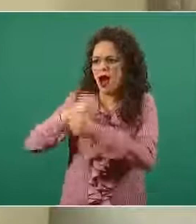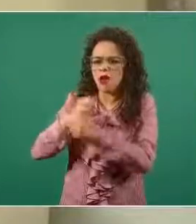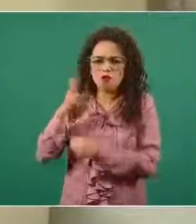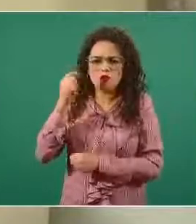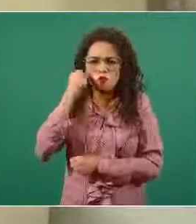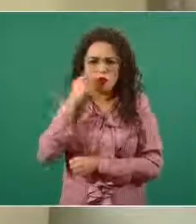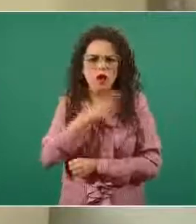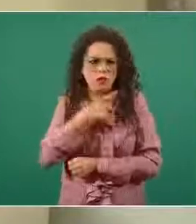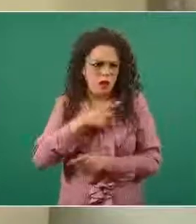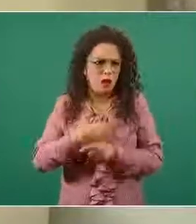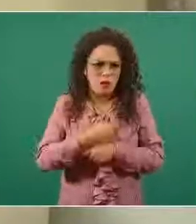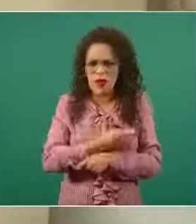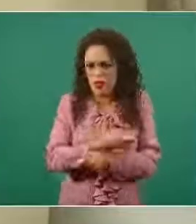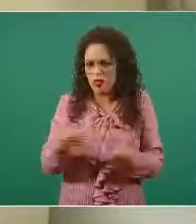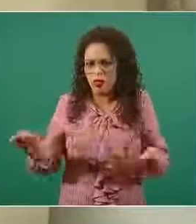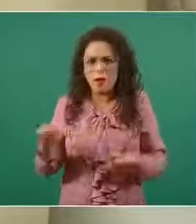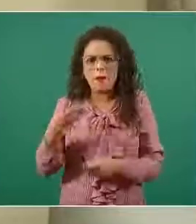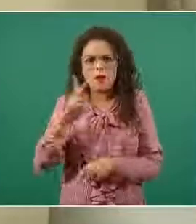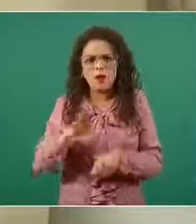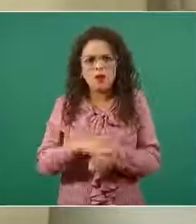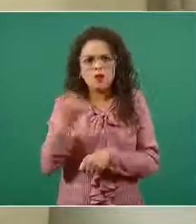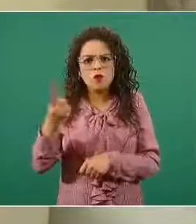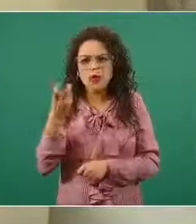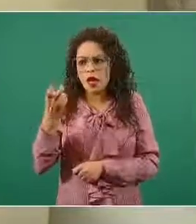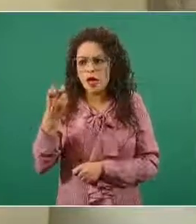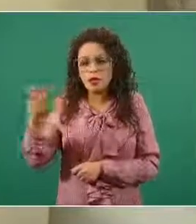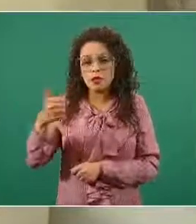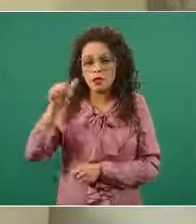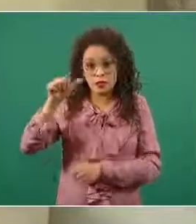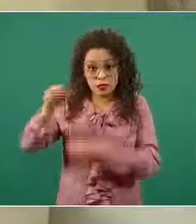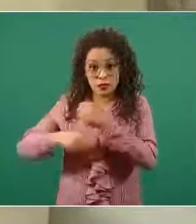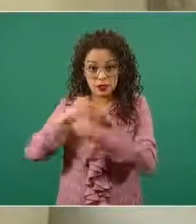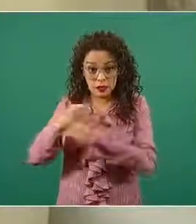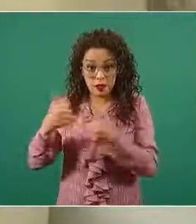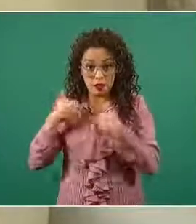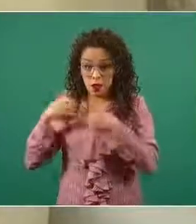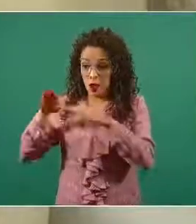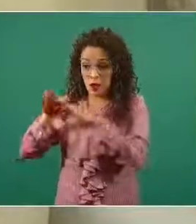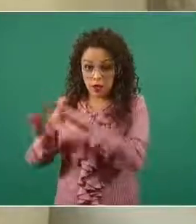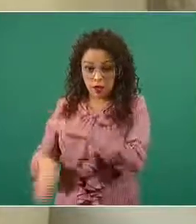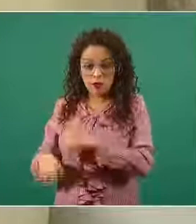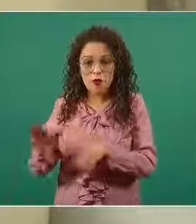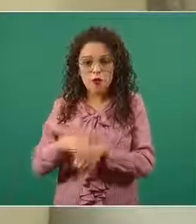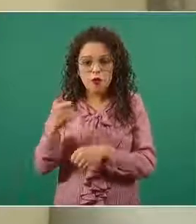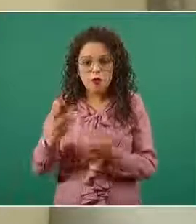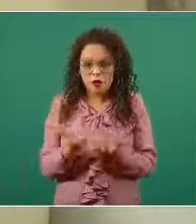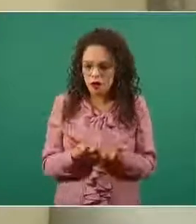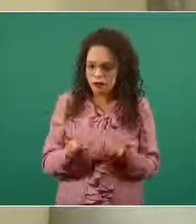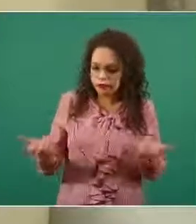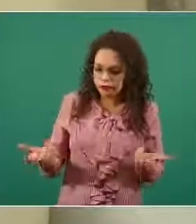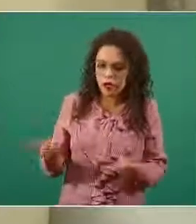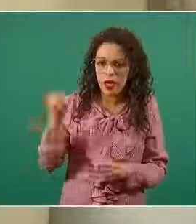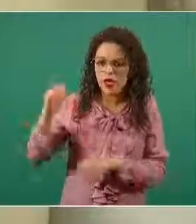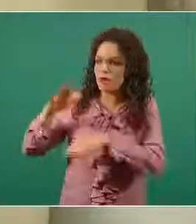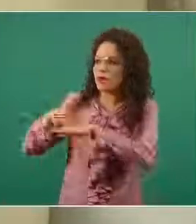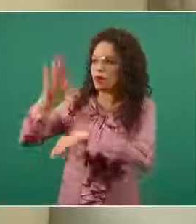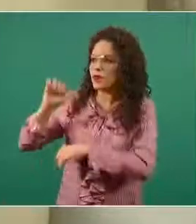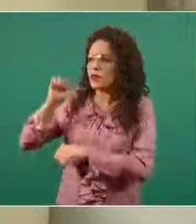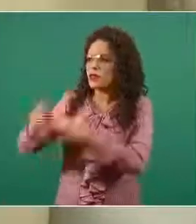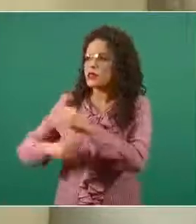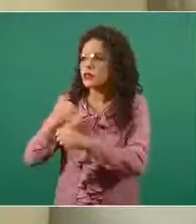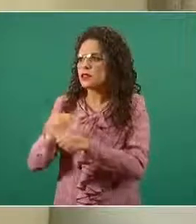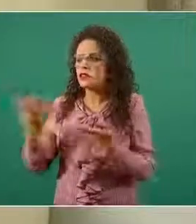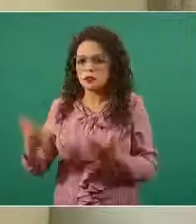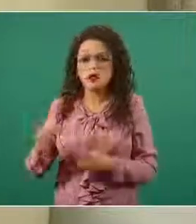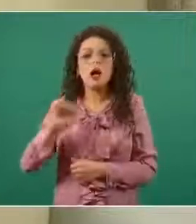se divide ese sector de la población, menores de 16 años y mayores de 16 años? ¿Hay algo biológico, algo que tengamos